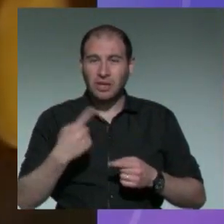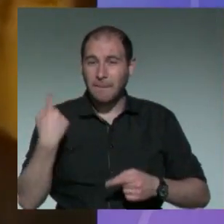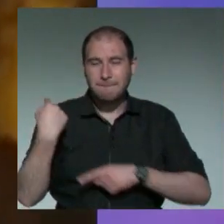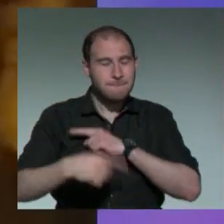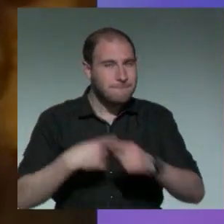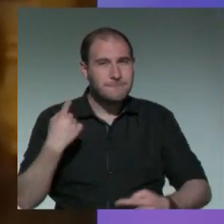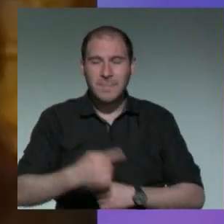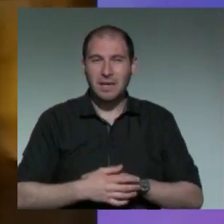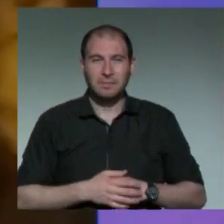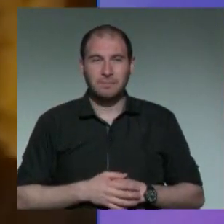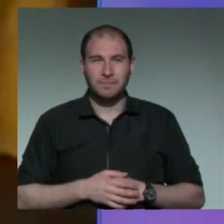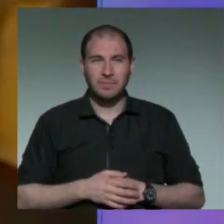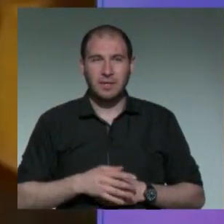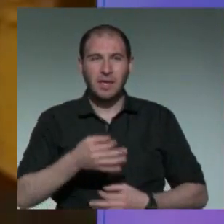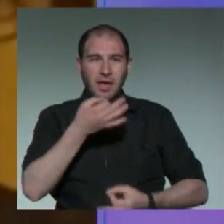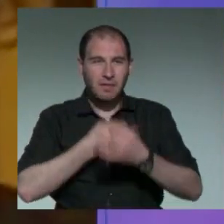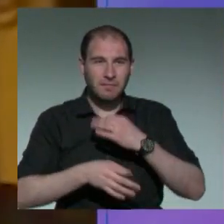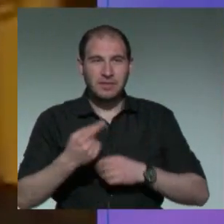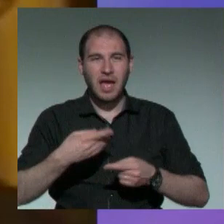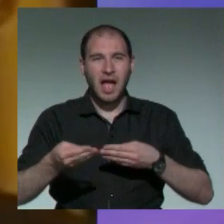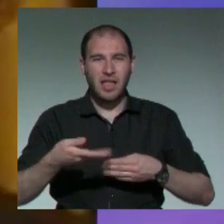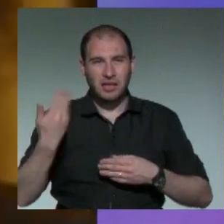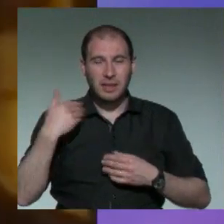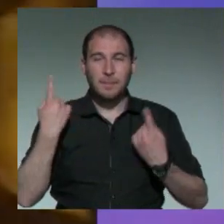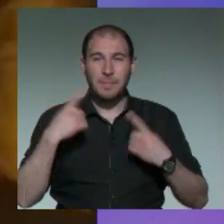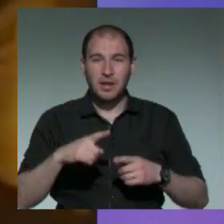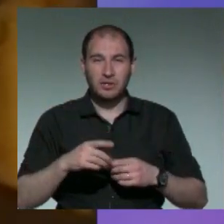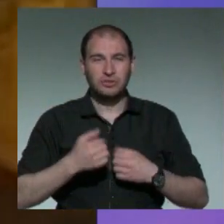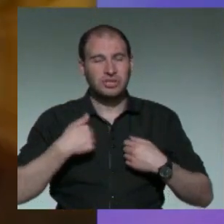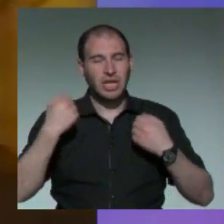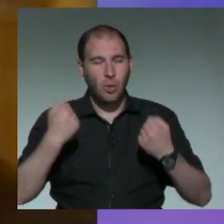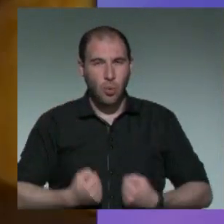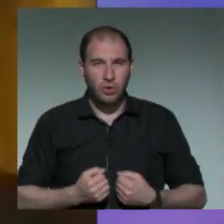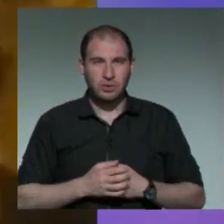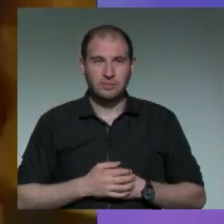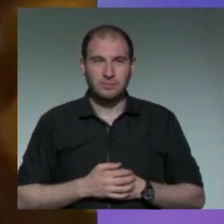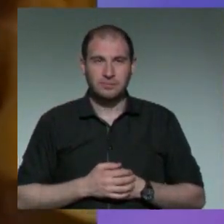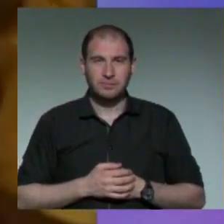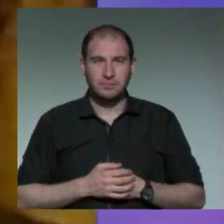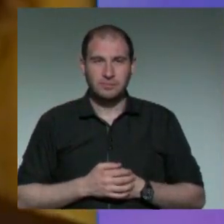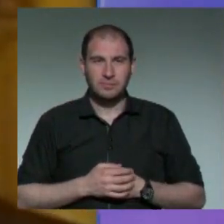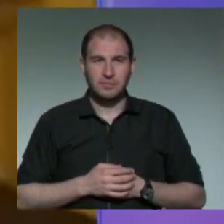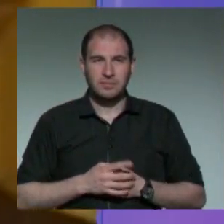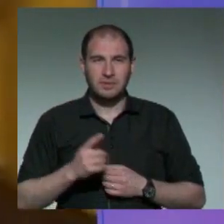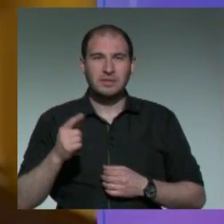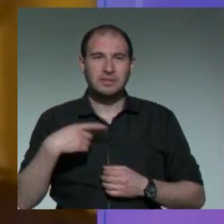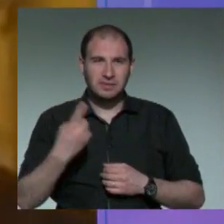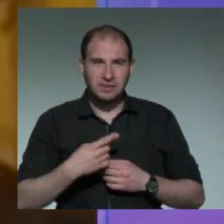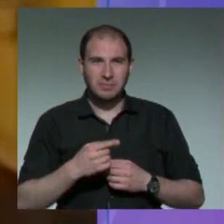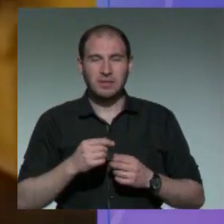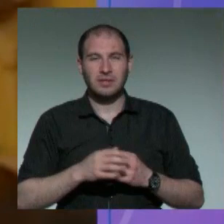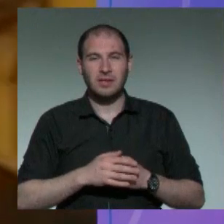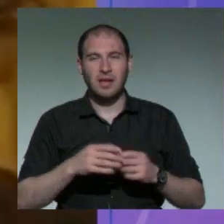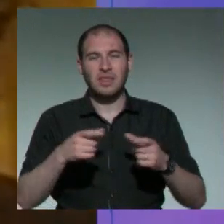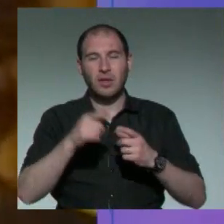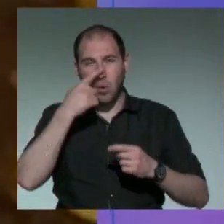sin duda a través de las ventas de los empresas anteriores, pero estoy convencido que, y no es un cliché porque siempre lo es hablar del último long